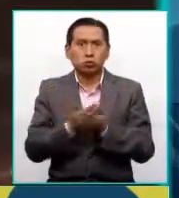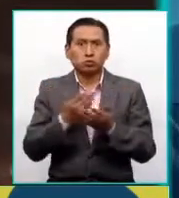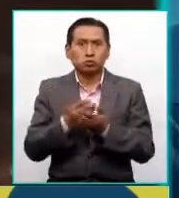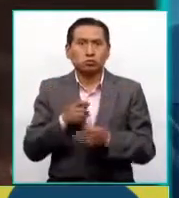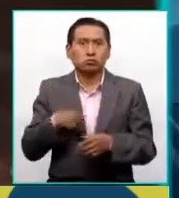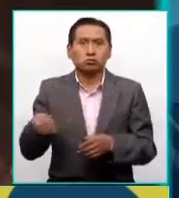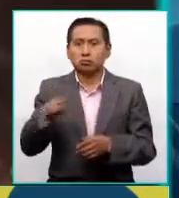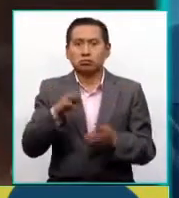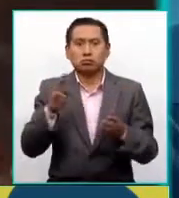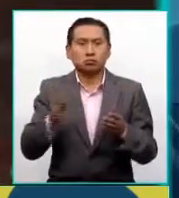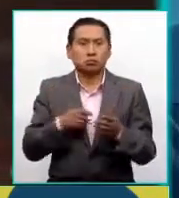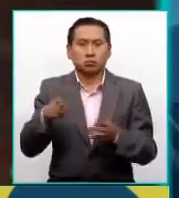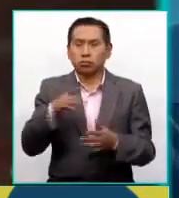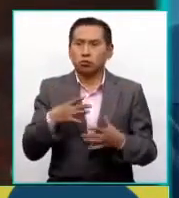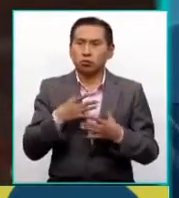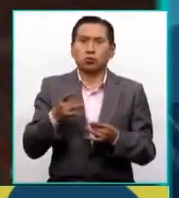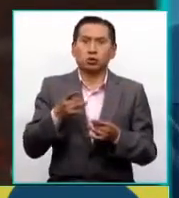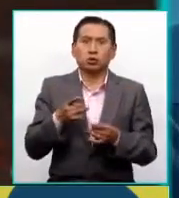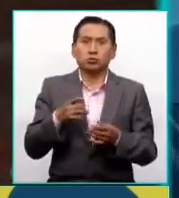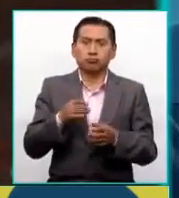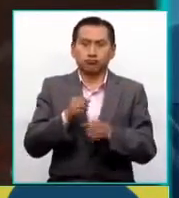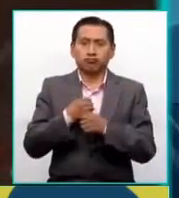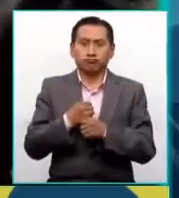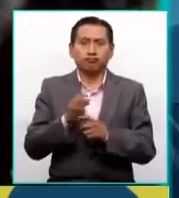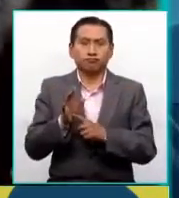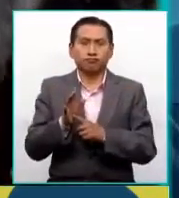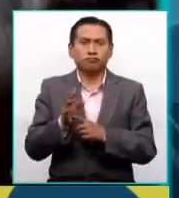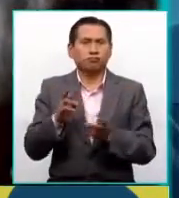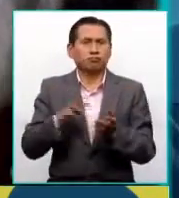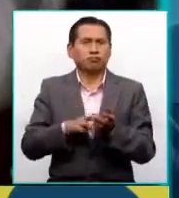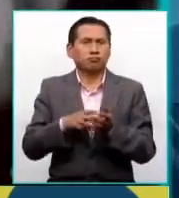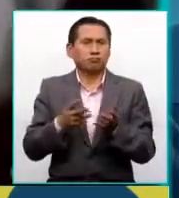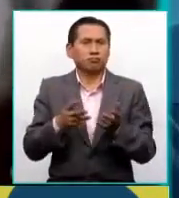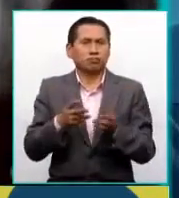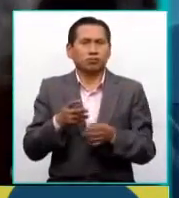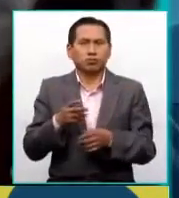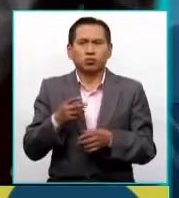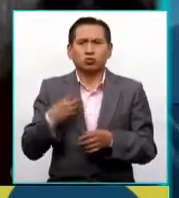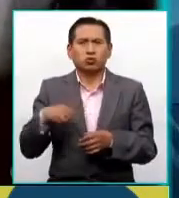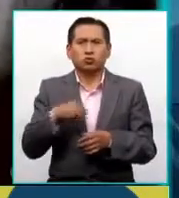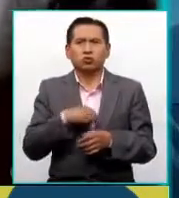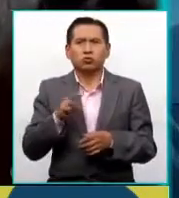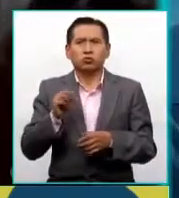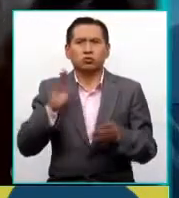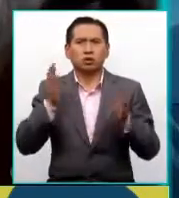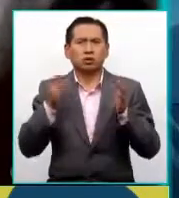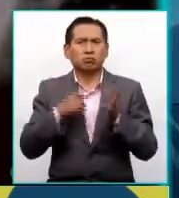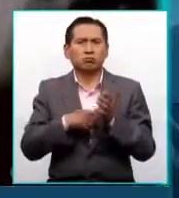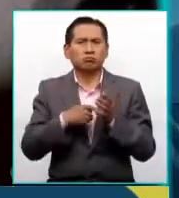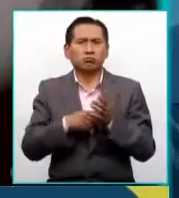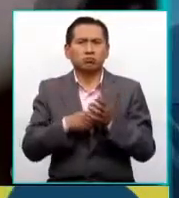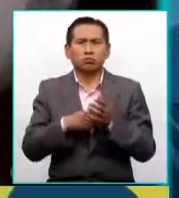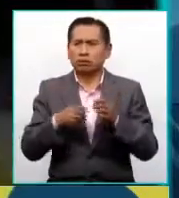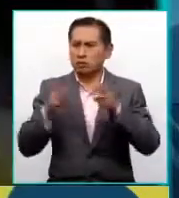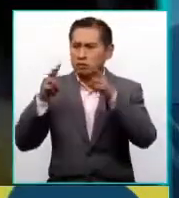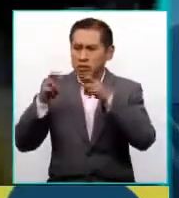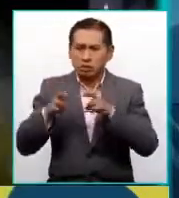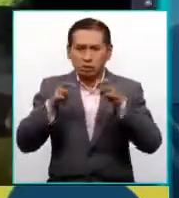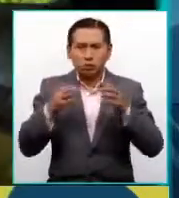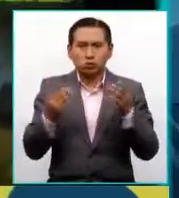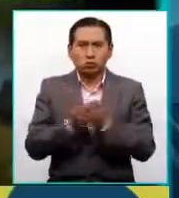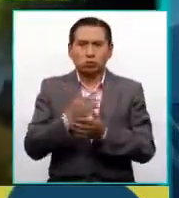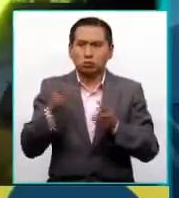los músicos en realidad les gusta hacer porque generalmente no estamos como que mucho explorando